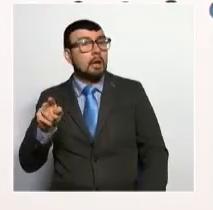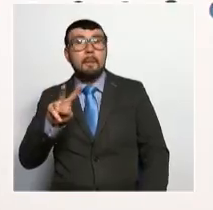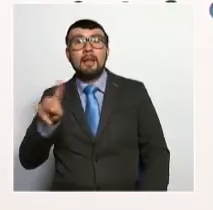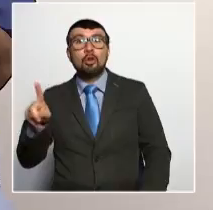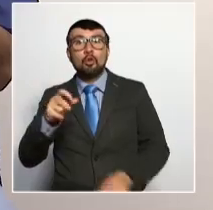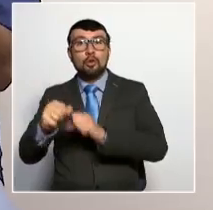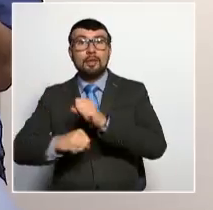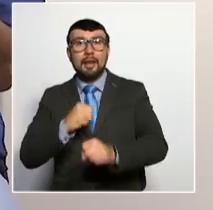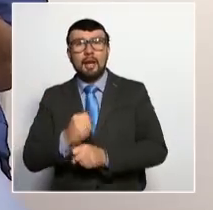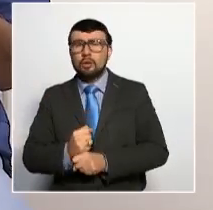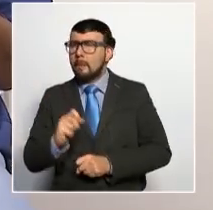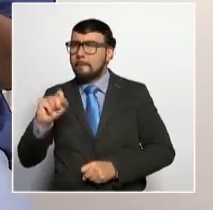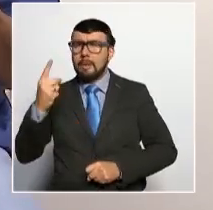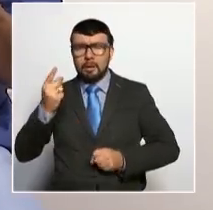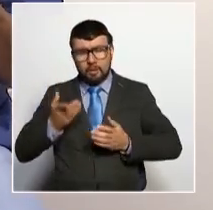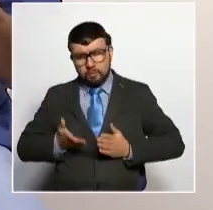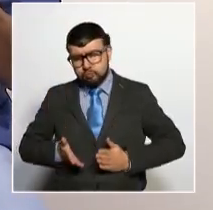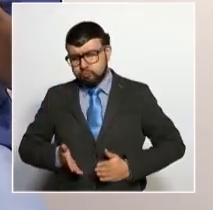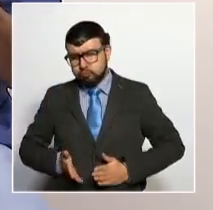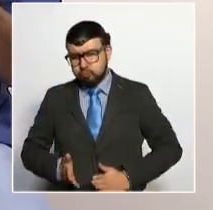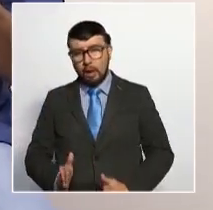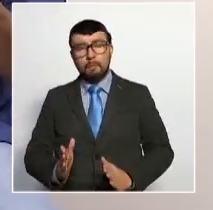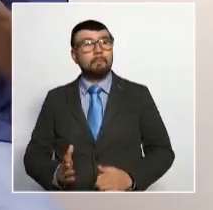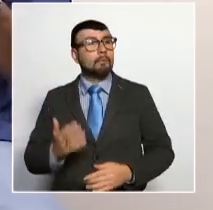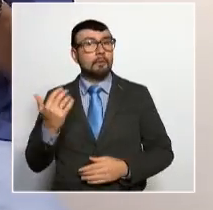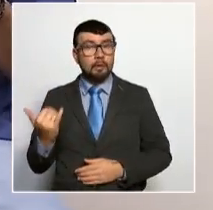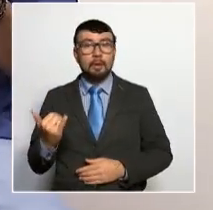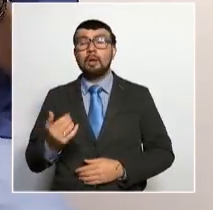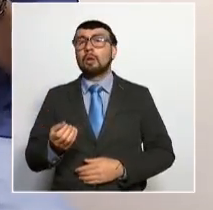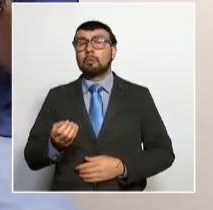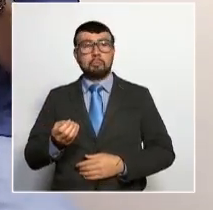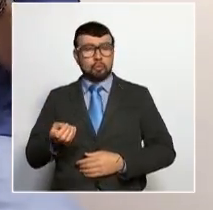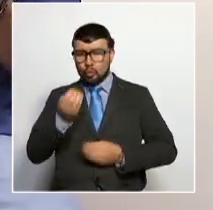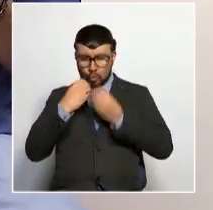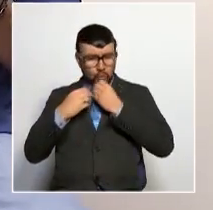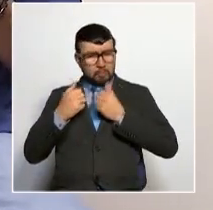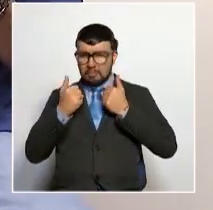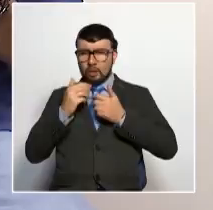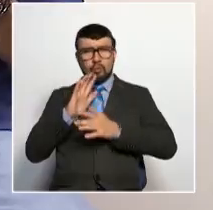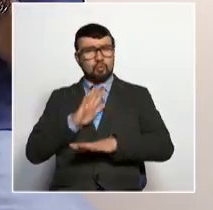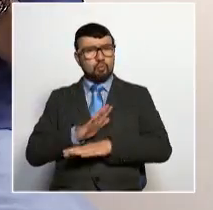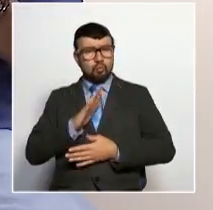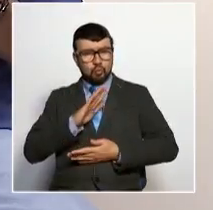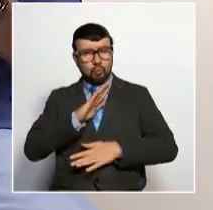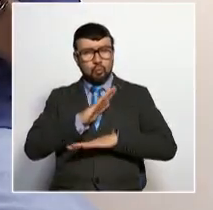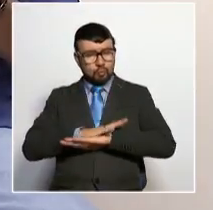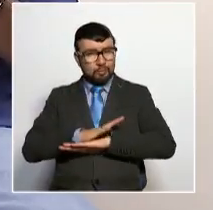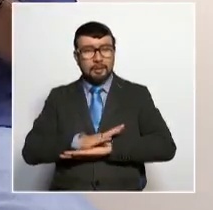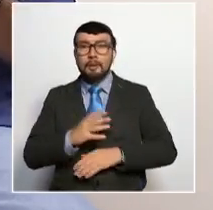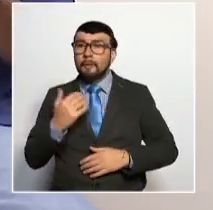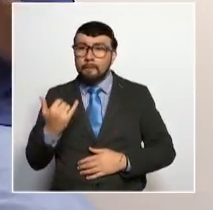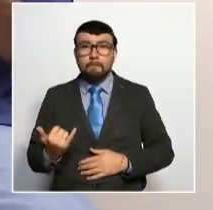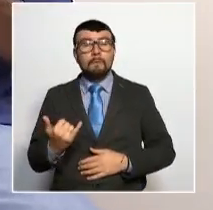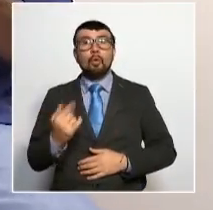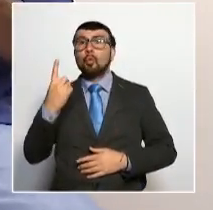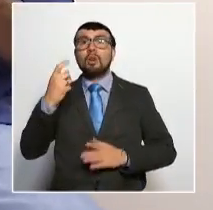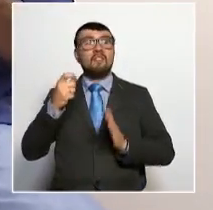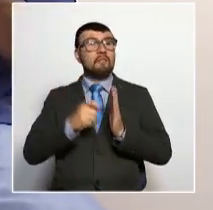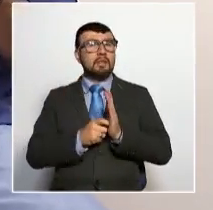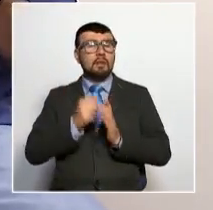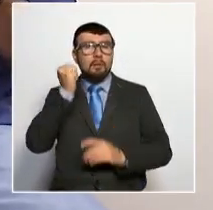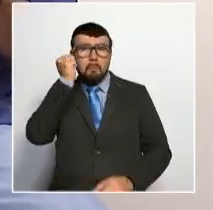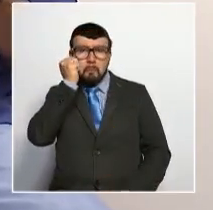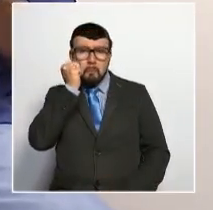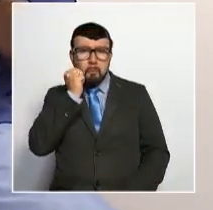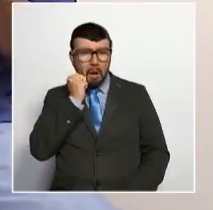primer parto, cumplió la dieta, menstruó una sola vez y luego se aplicó la ampolla de planificar de los 3